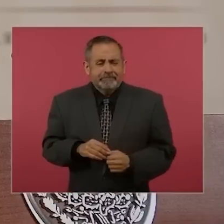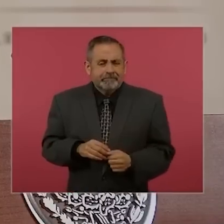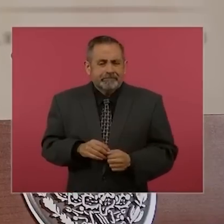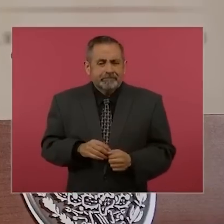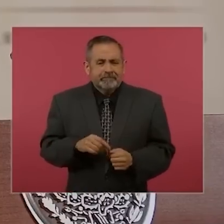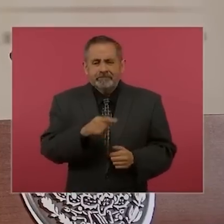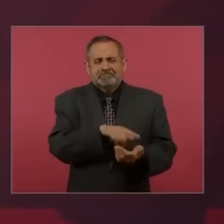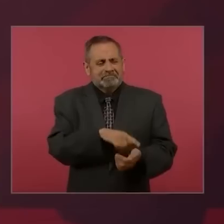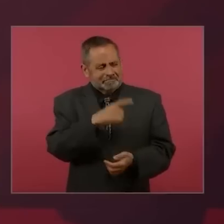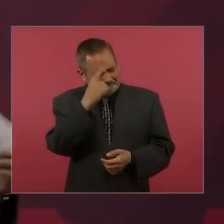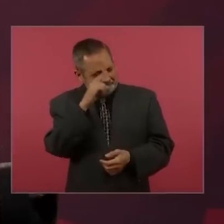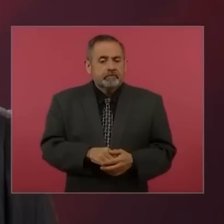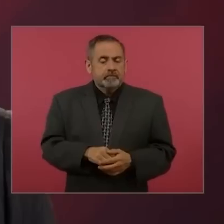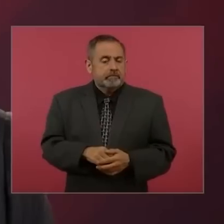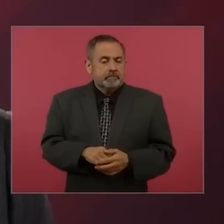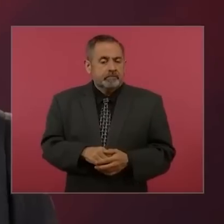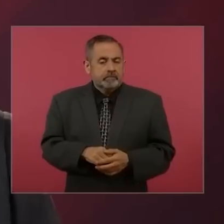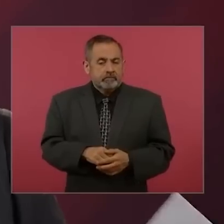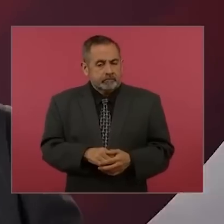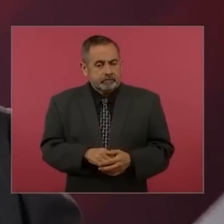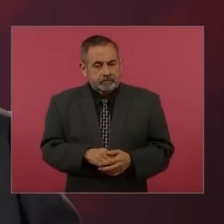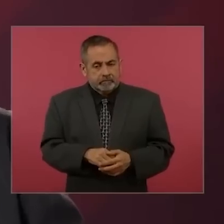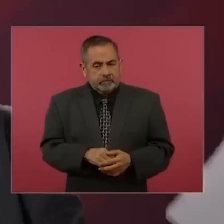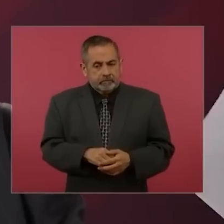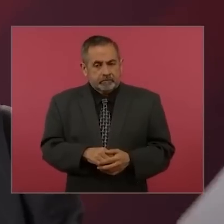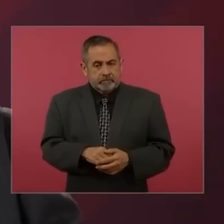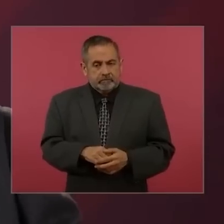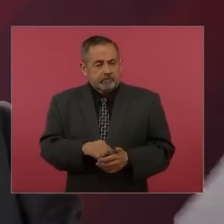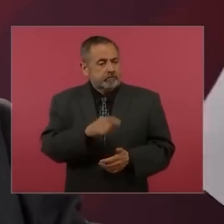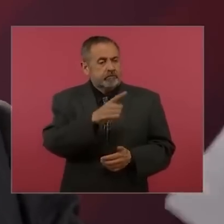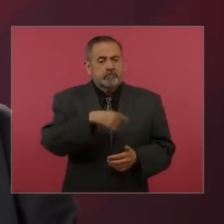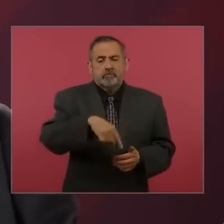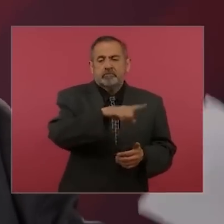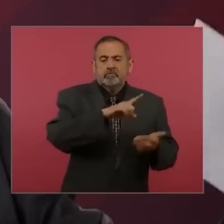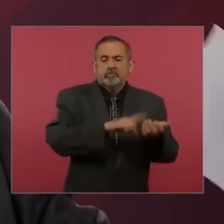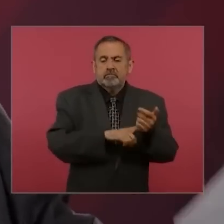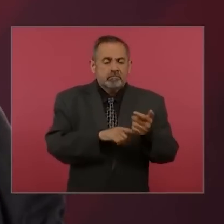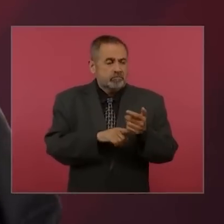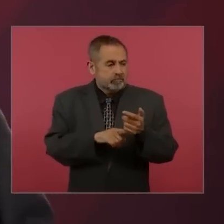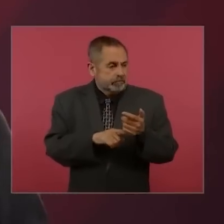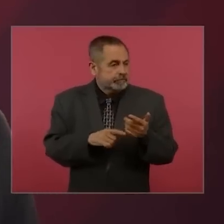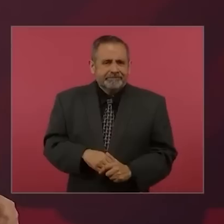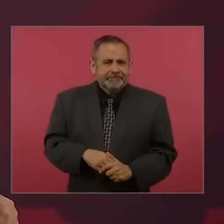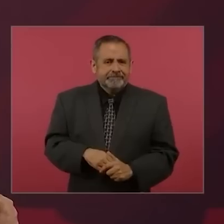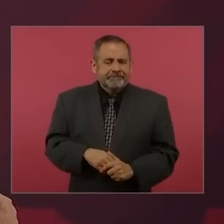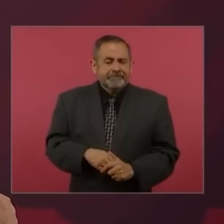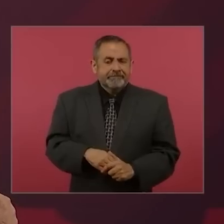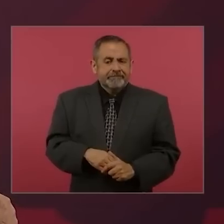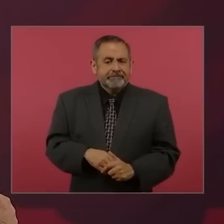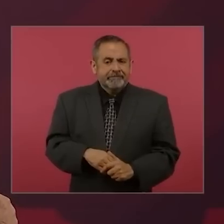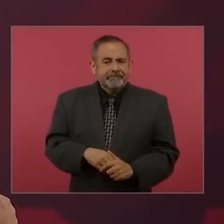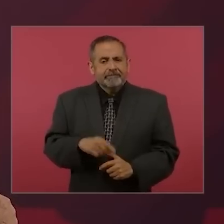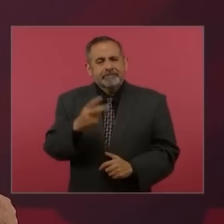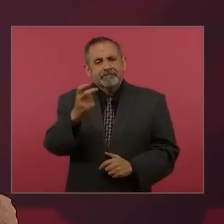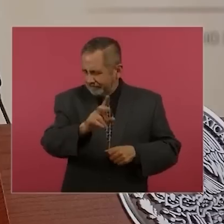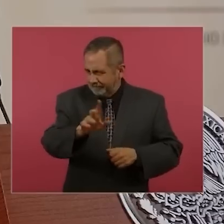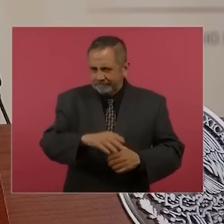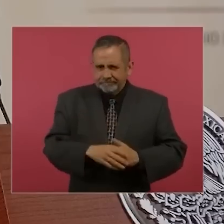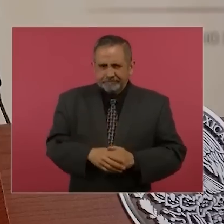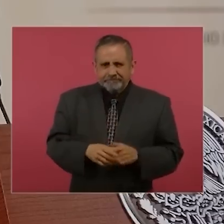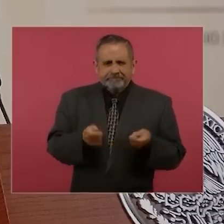de manera vil todo lo que les ayude a atacar al gobierno. Hay ese